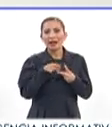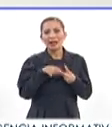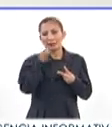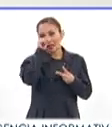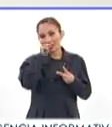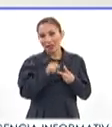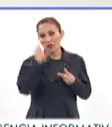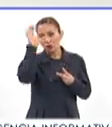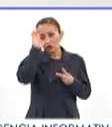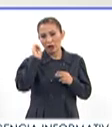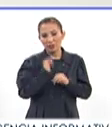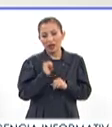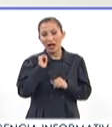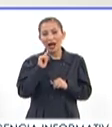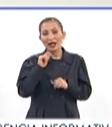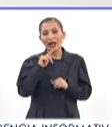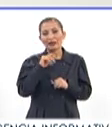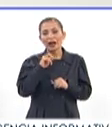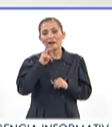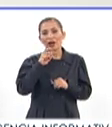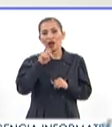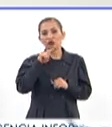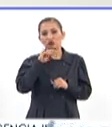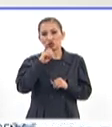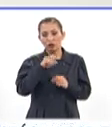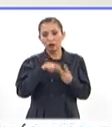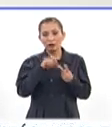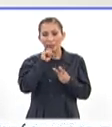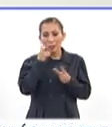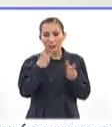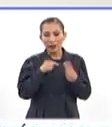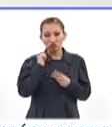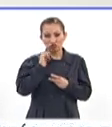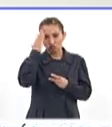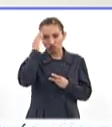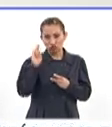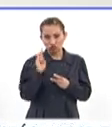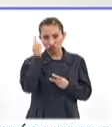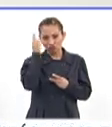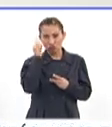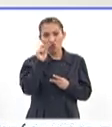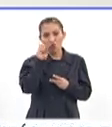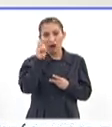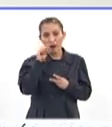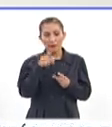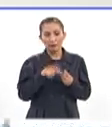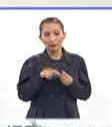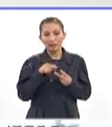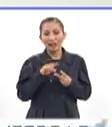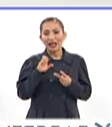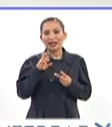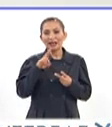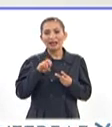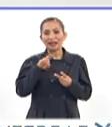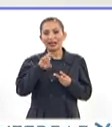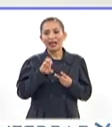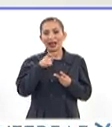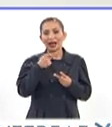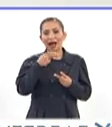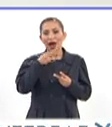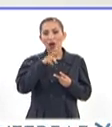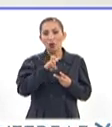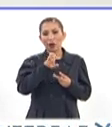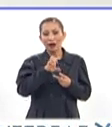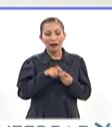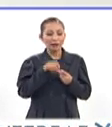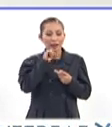la secretaria de Cultura Alejandra Frausto, se encontrará también el rector de la Universidad Nacional Autónoma de México, Enrique Graue.